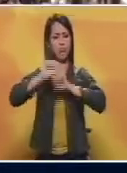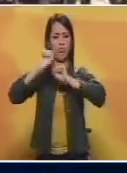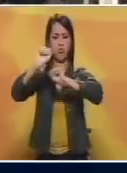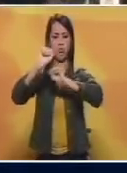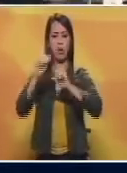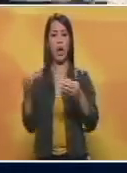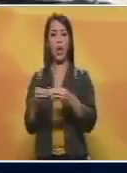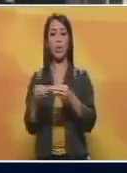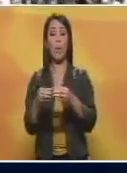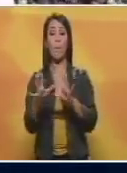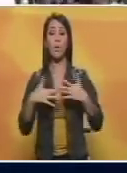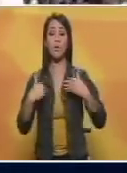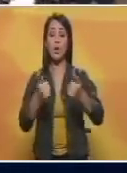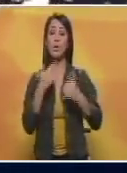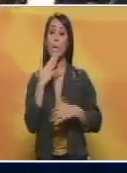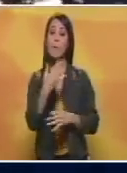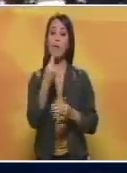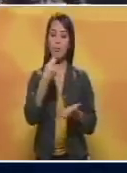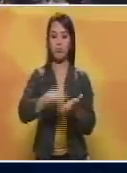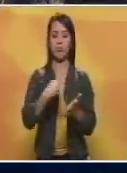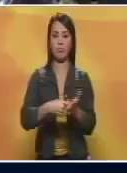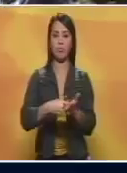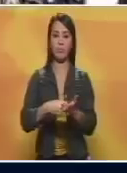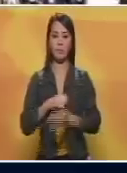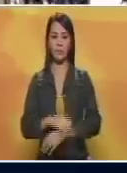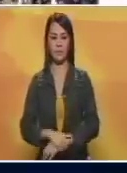por salud a incidencia de moral